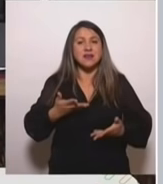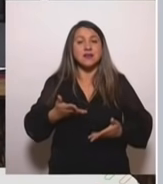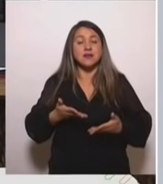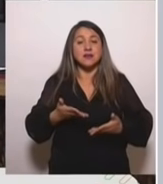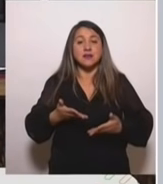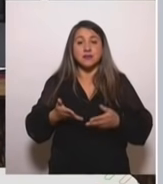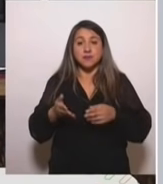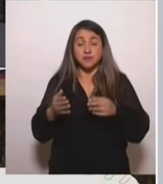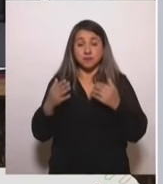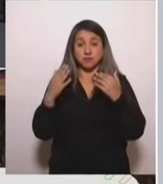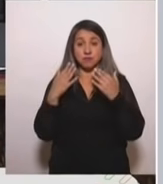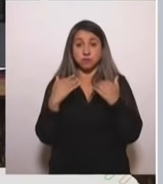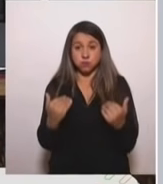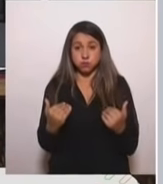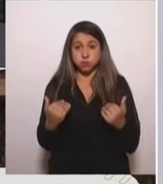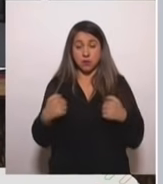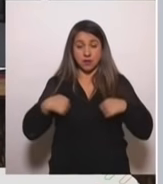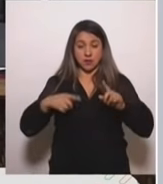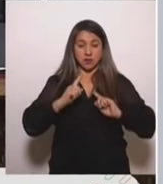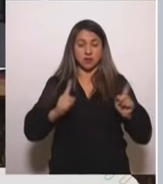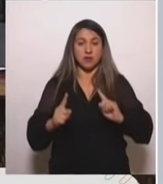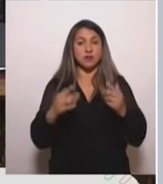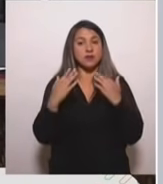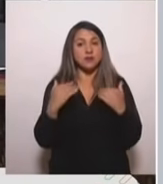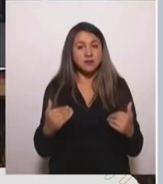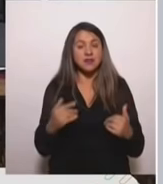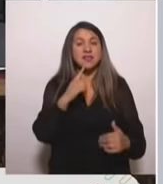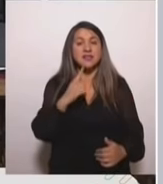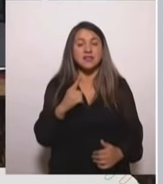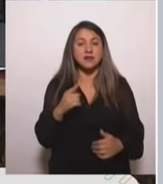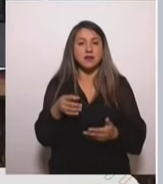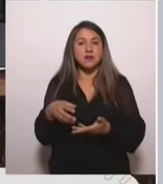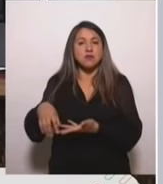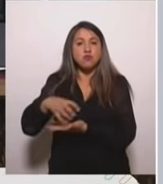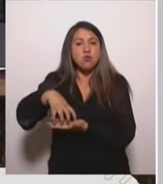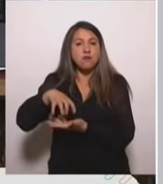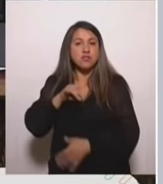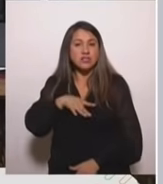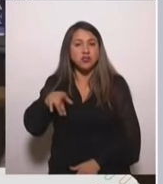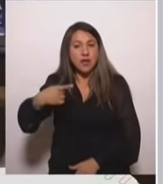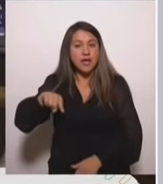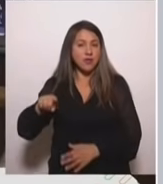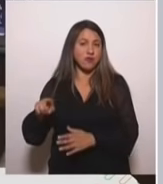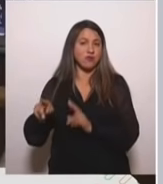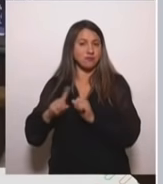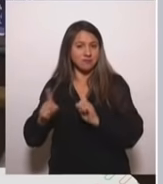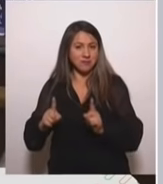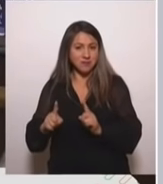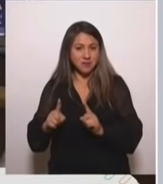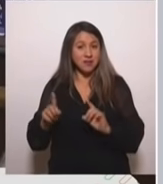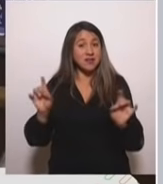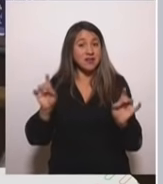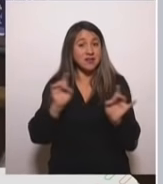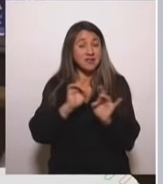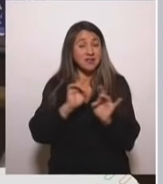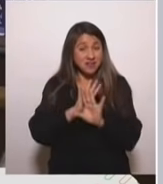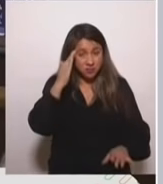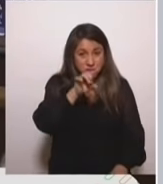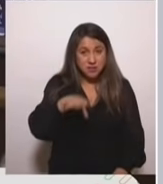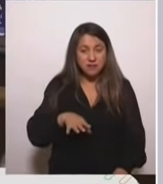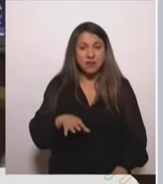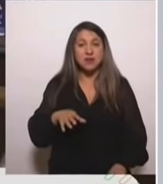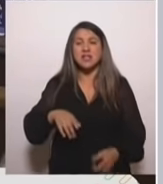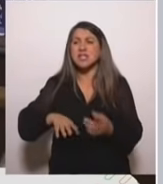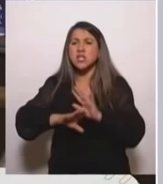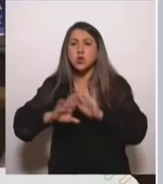Convención Constitucional, Elisa Loncón. Y es el propio Jaime Baza quien ha señalado algunos lineamientos importantes de tener presente